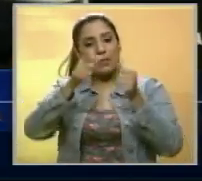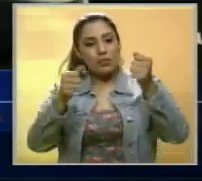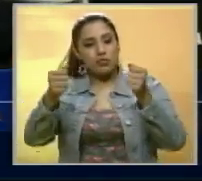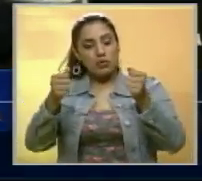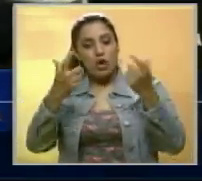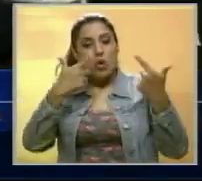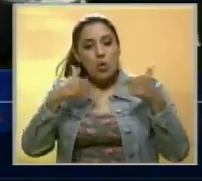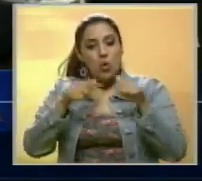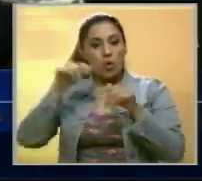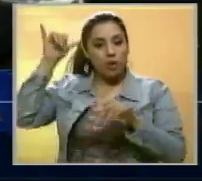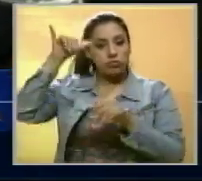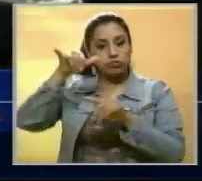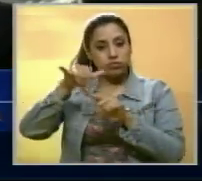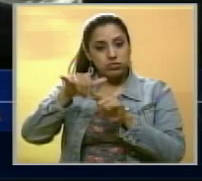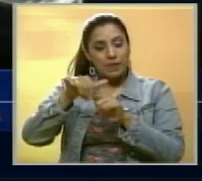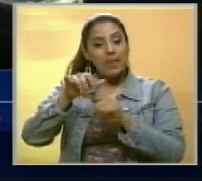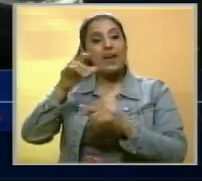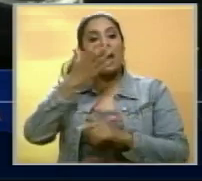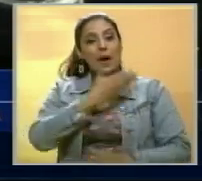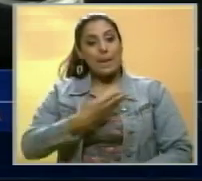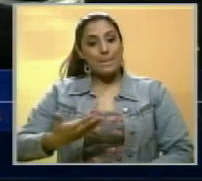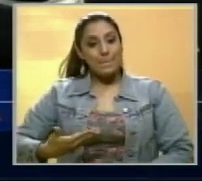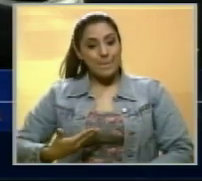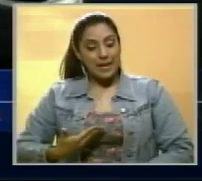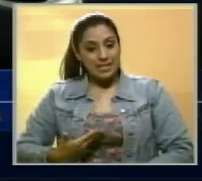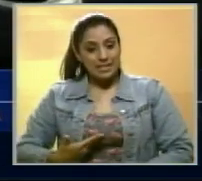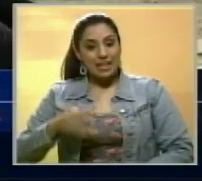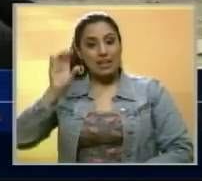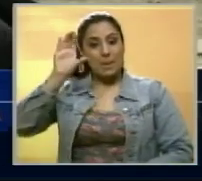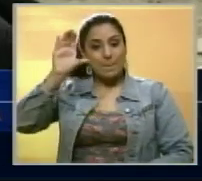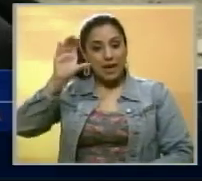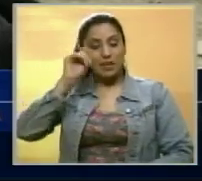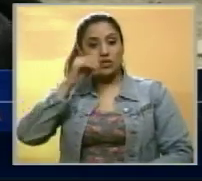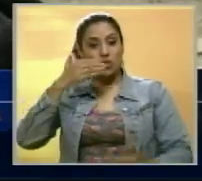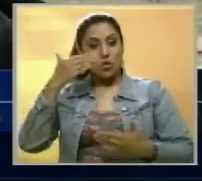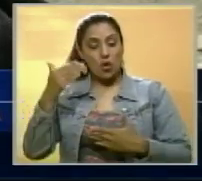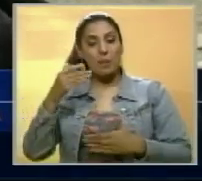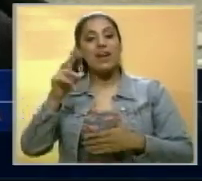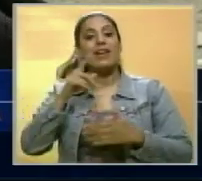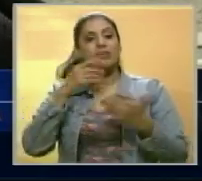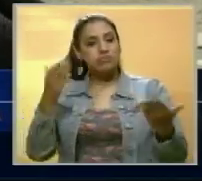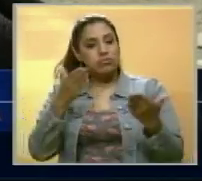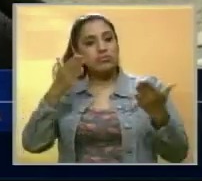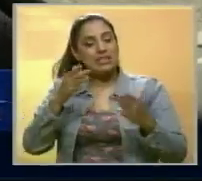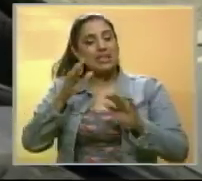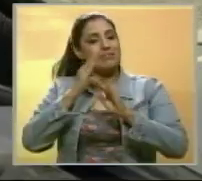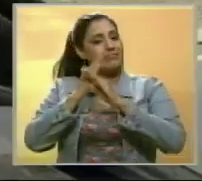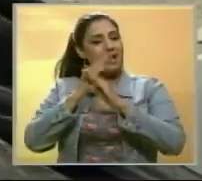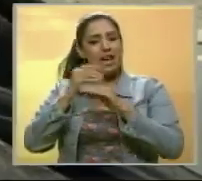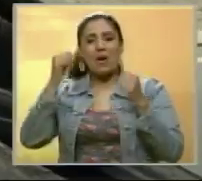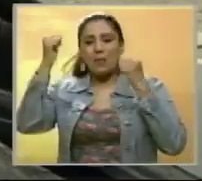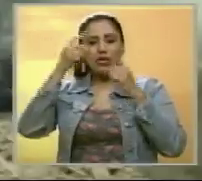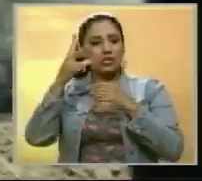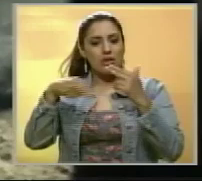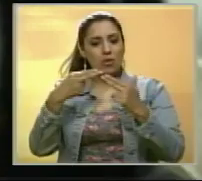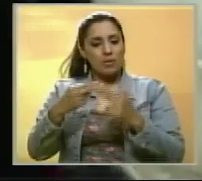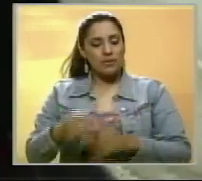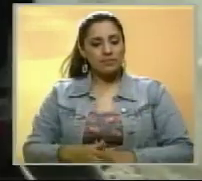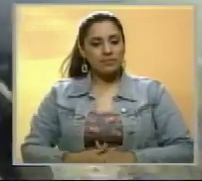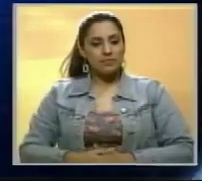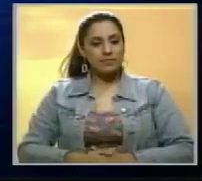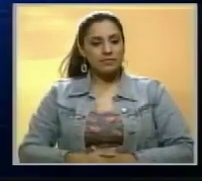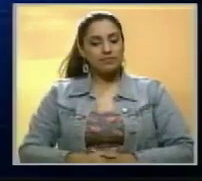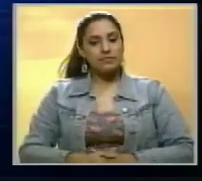de la aerolínea Air France. El presidente del país, François Hollande, instó a detener las manifestaciones.